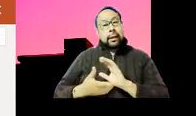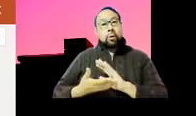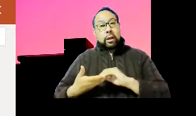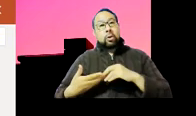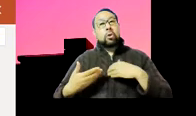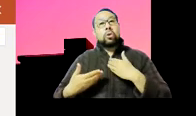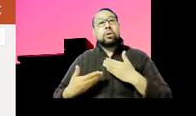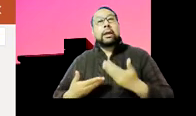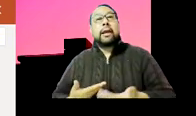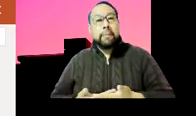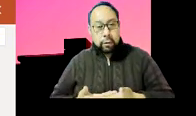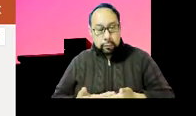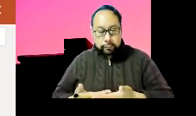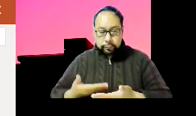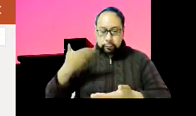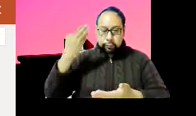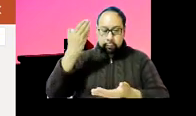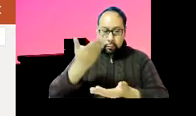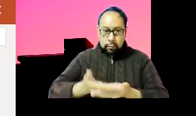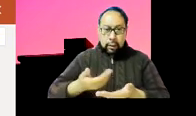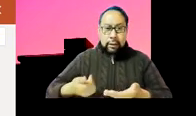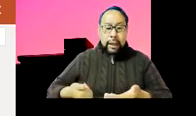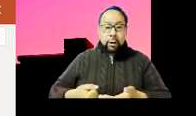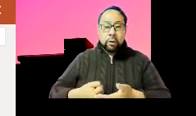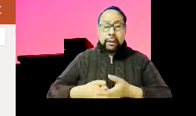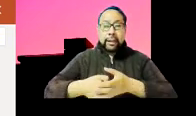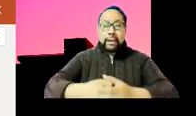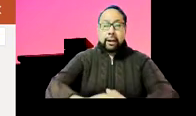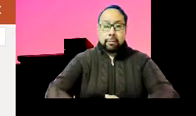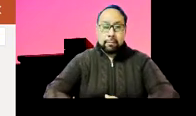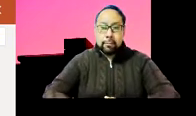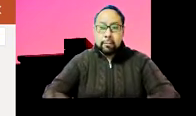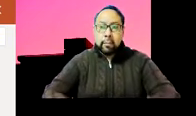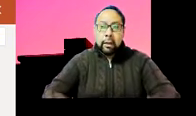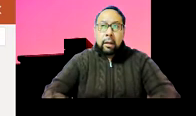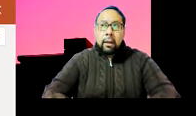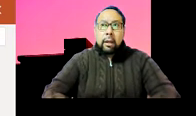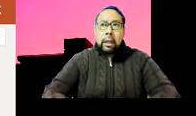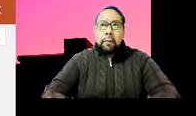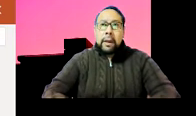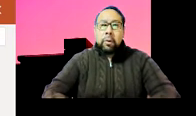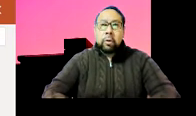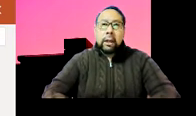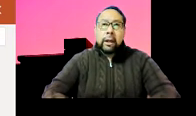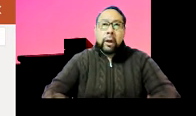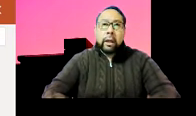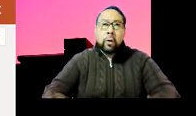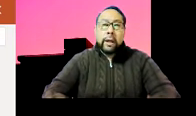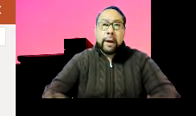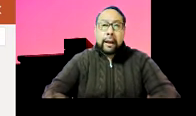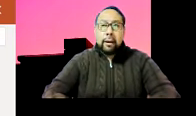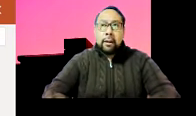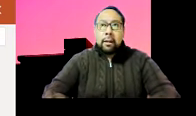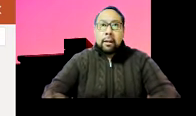complementar qué es lo que nosotros queremos darnos a entender. Y vemos con el lenguaje